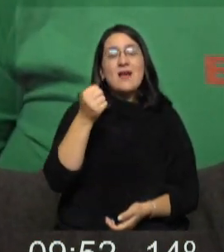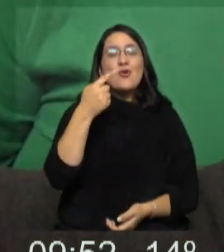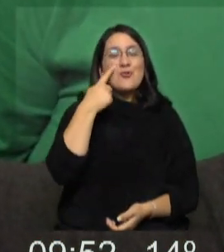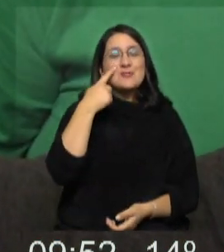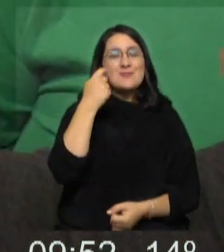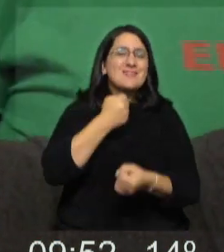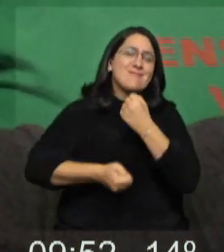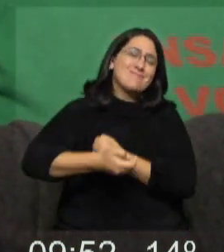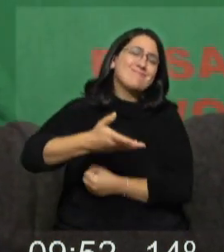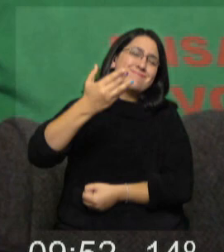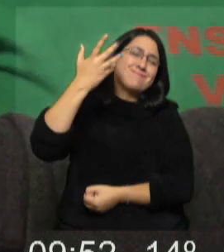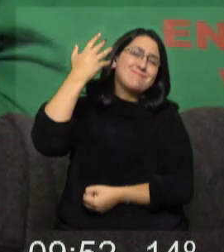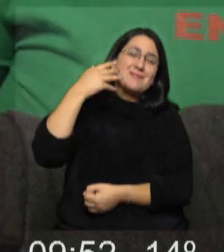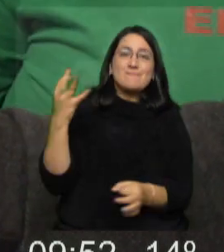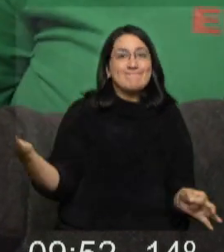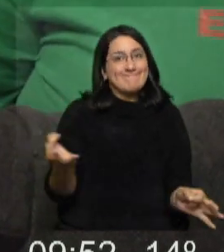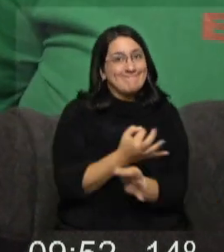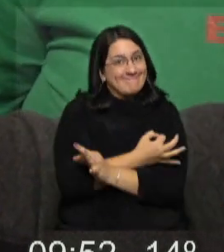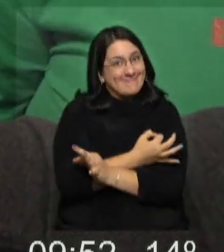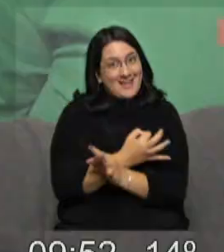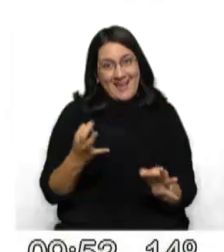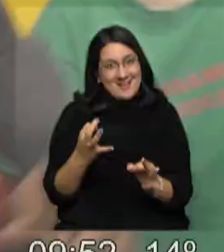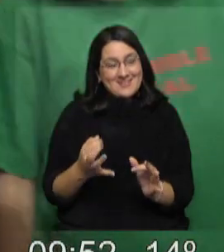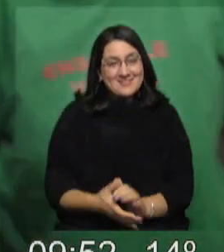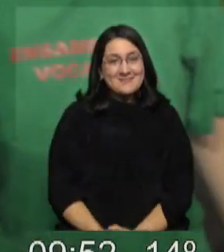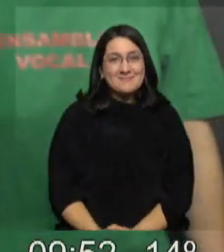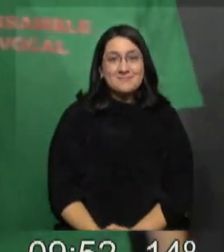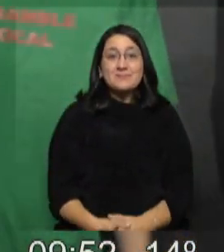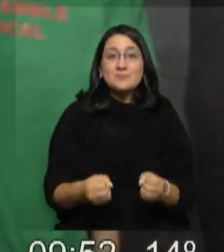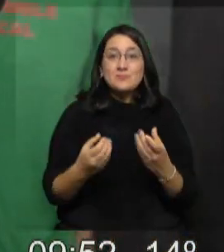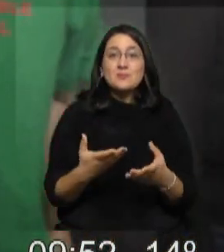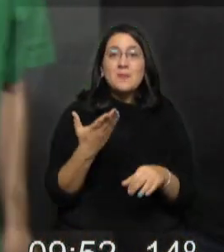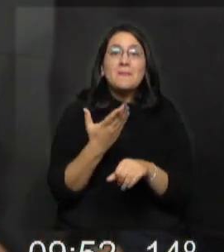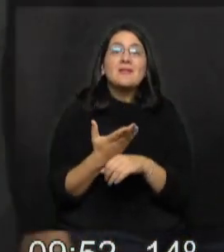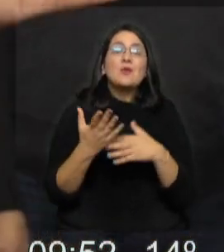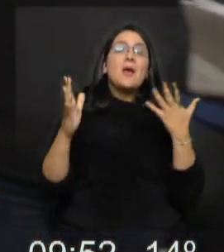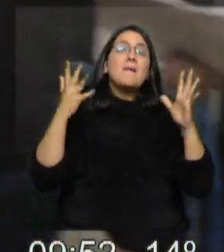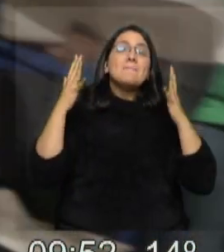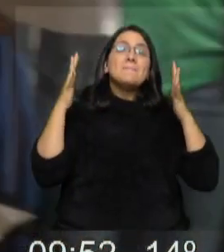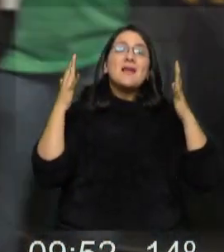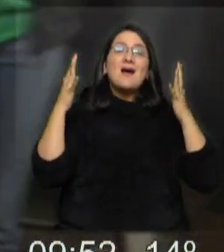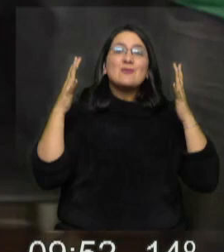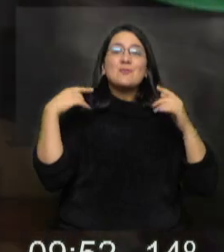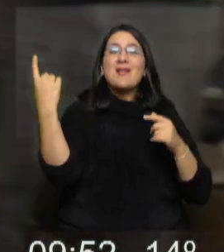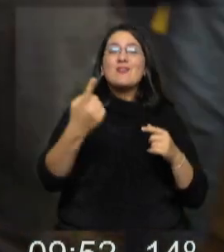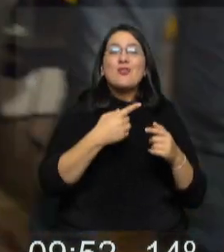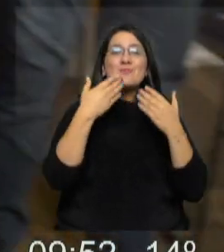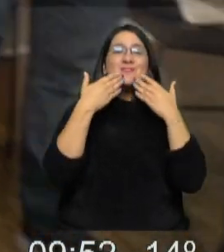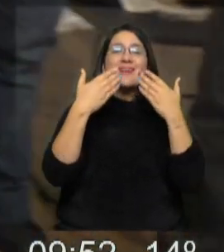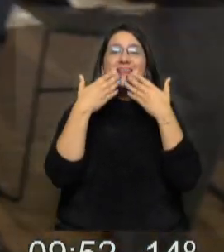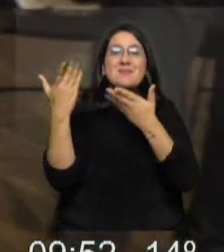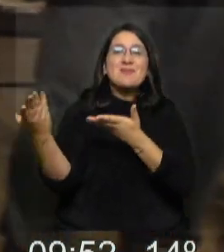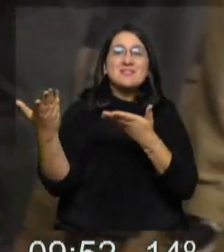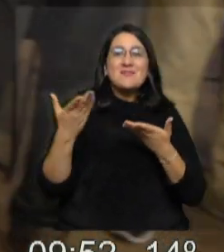años. Es un cra. Y bueno, vamos a pedir un gran aplauso para ustedes, ¿eh? Un gran aplauso, gracias por